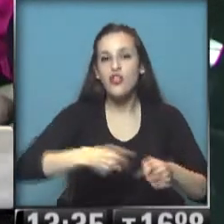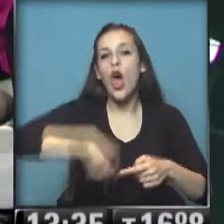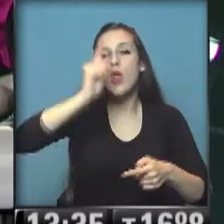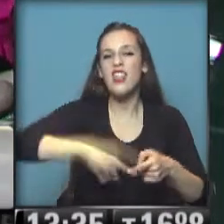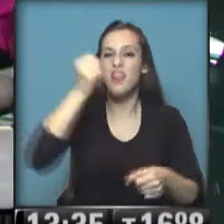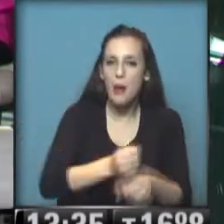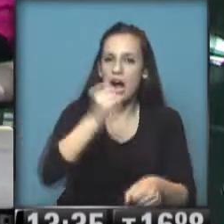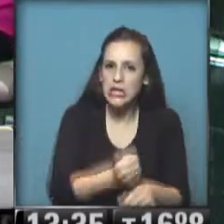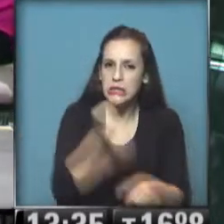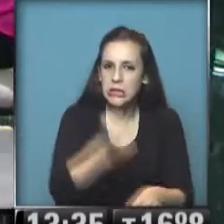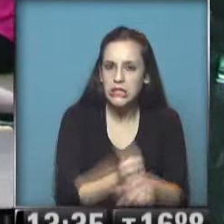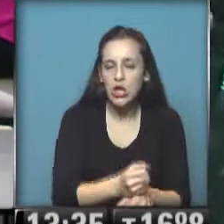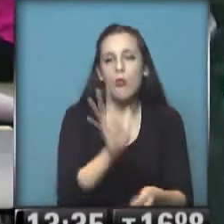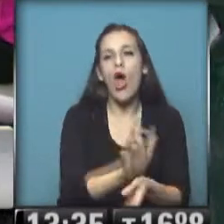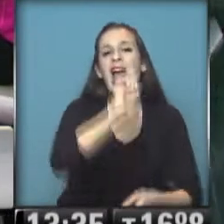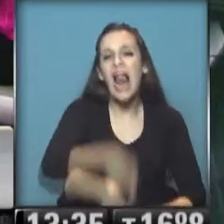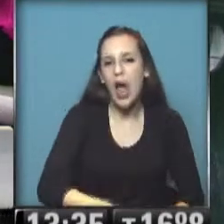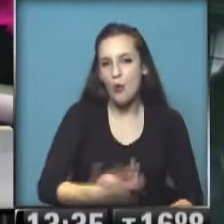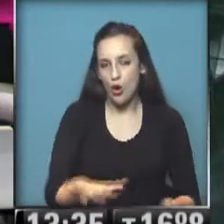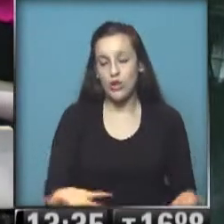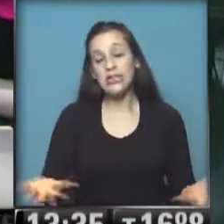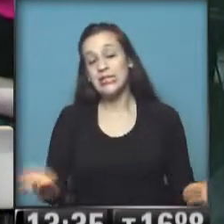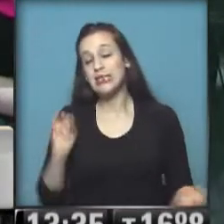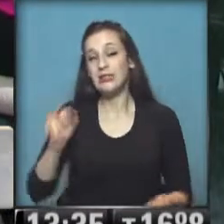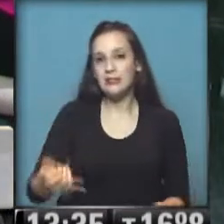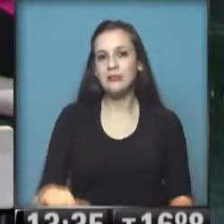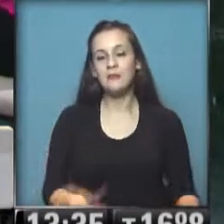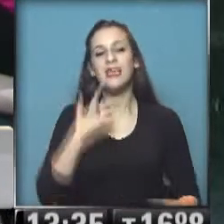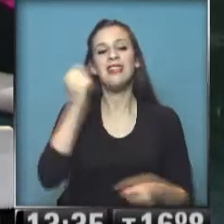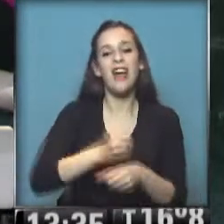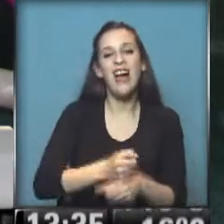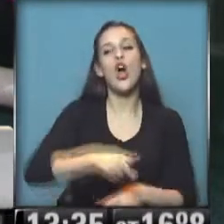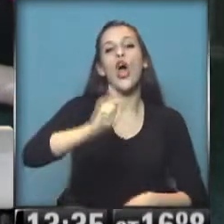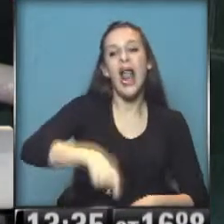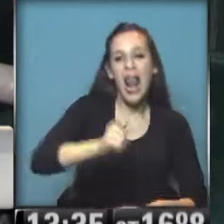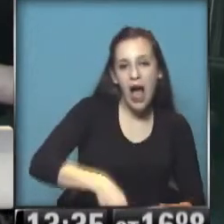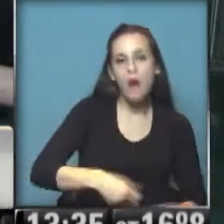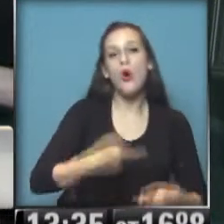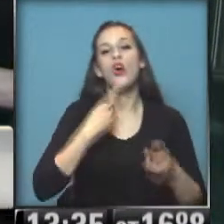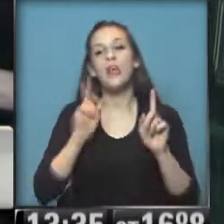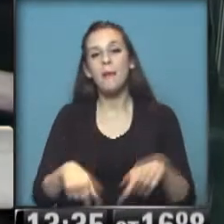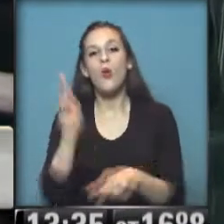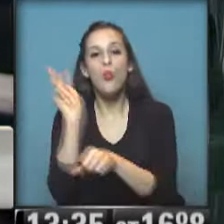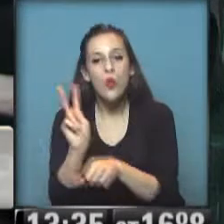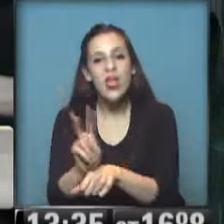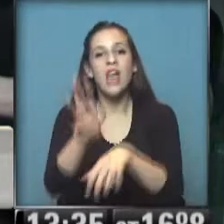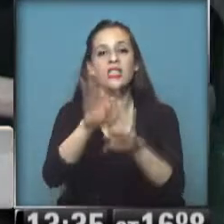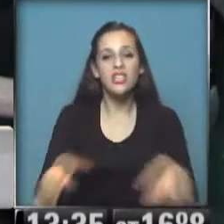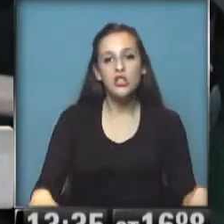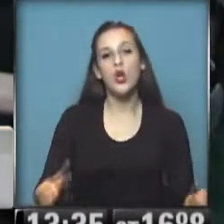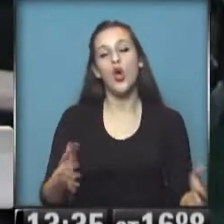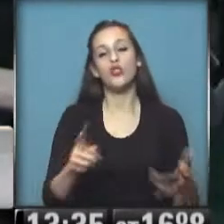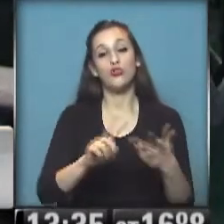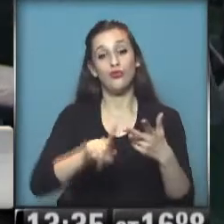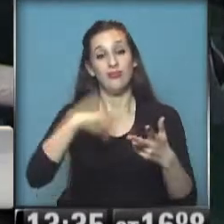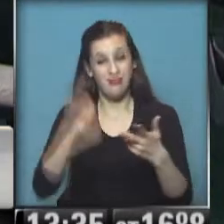gravísimo porque atenta contra todas las convenciones la del trabajo esclavo la de la protección de niños y niños lo que significa